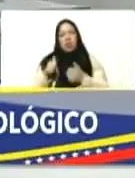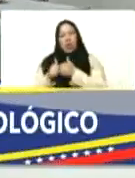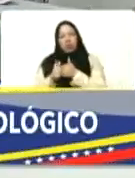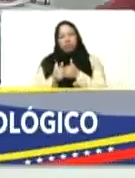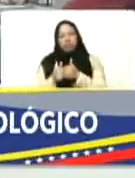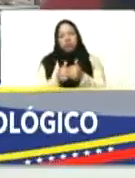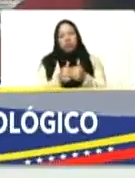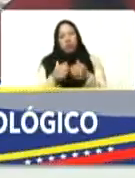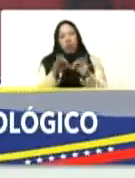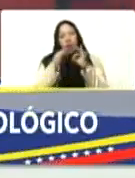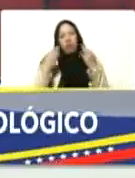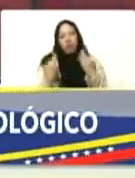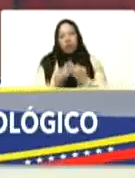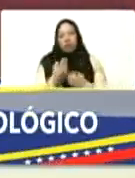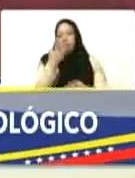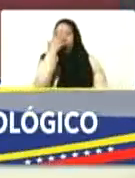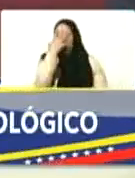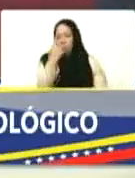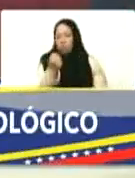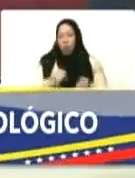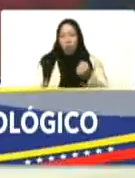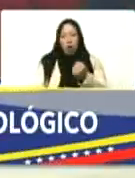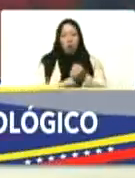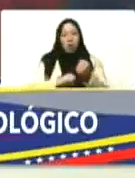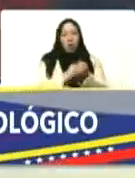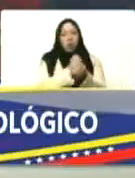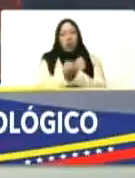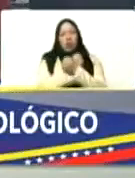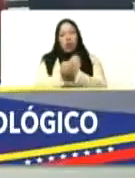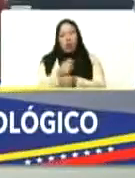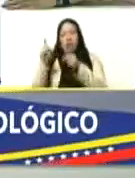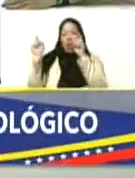acompañamiento, comprensión, apoyo, asesoría,